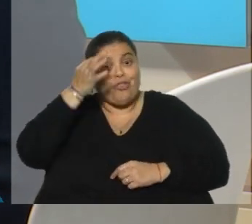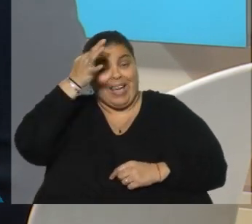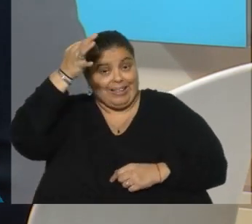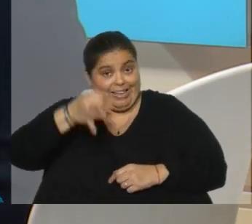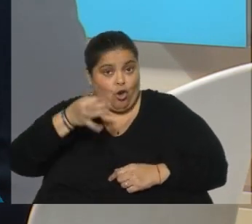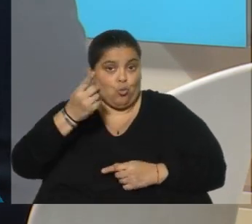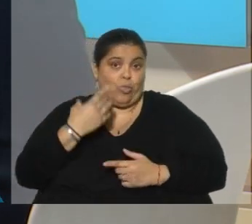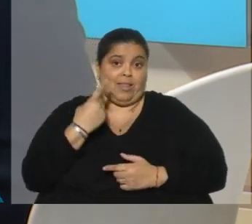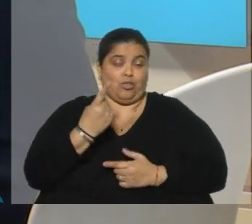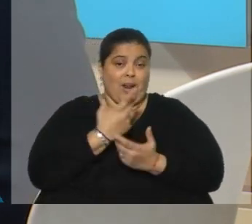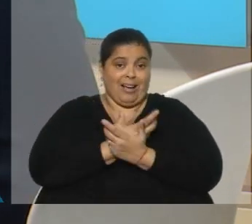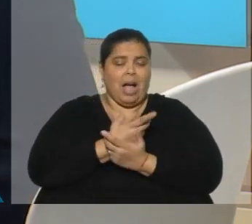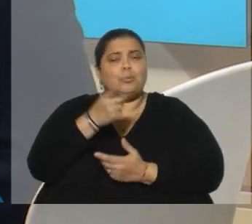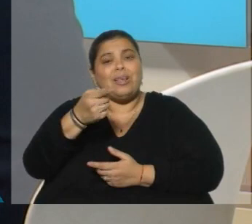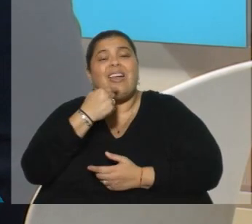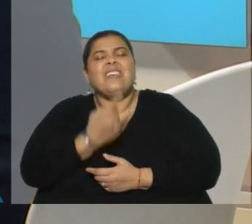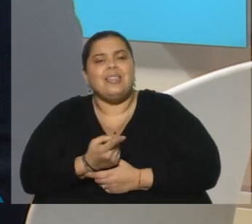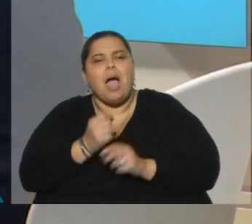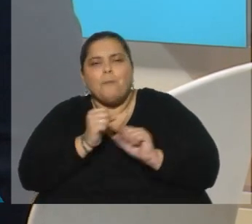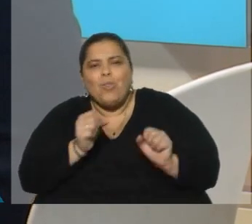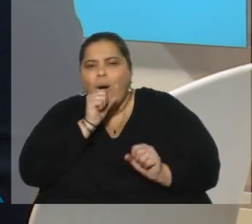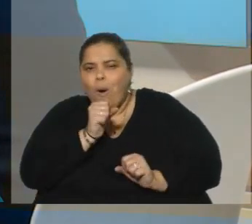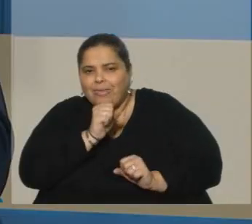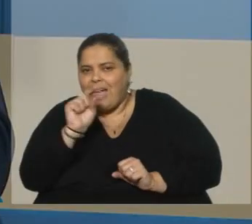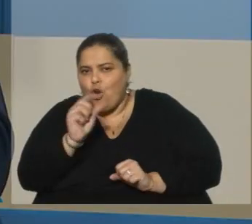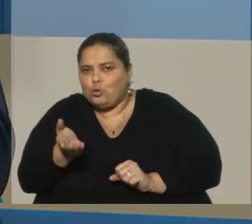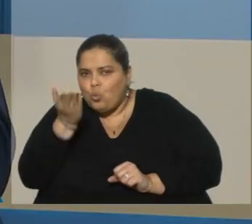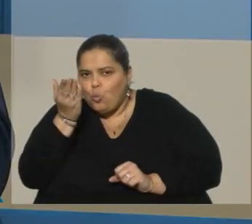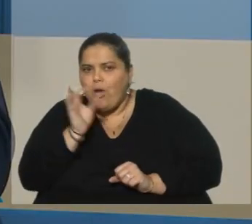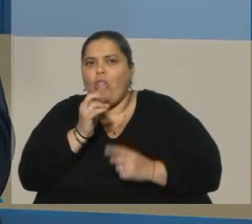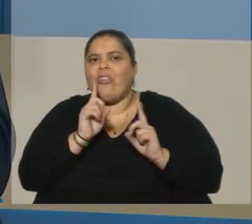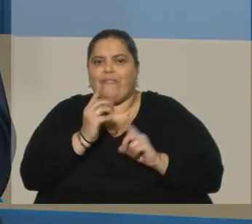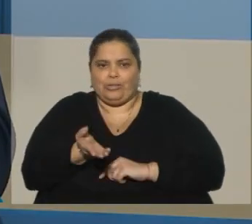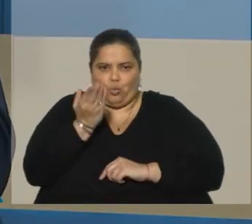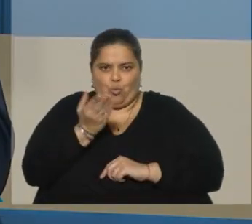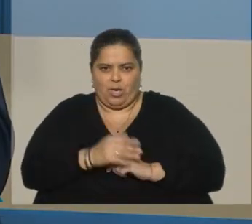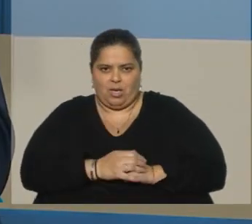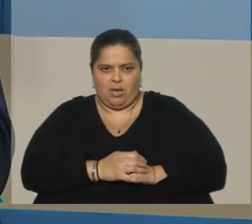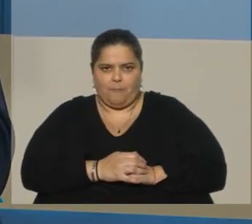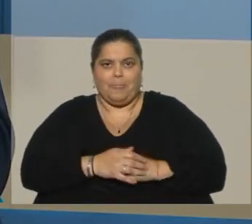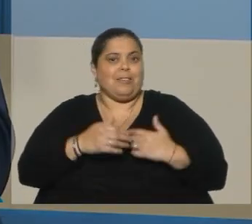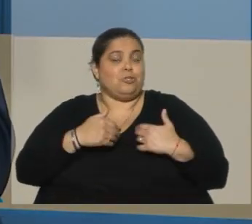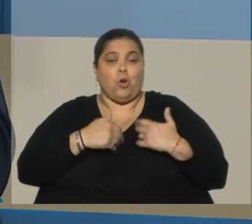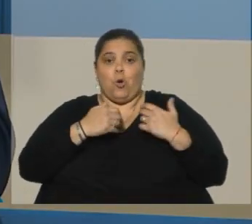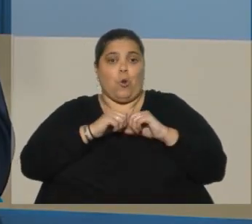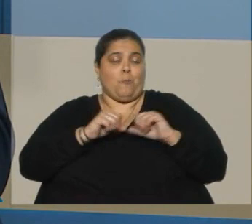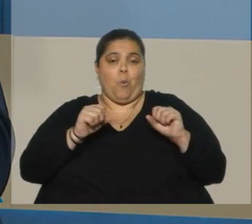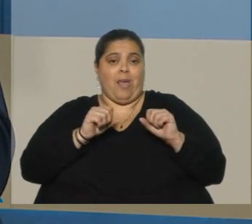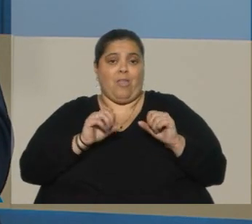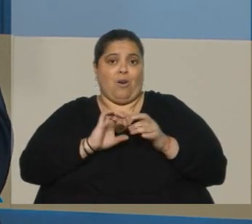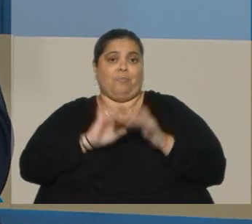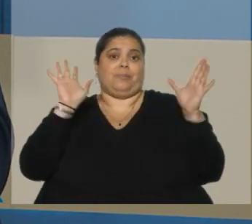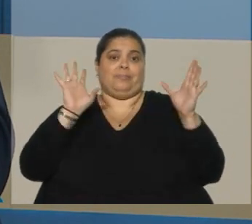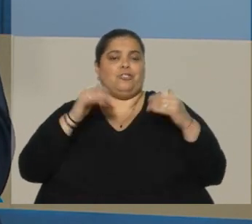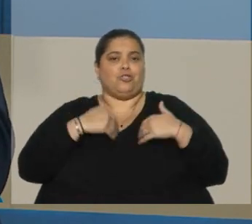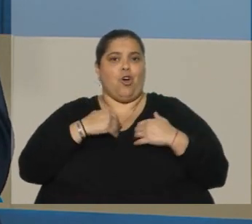ANCAP, ¿qué sugeriría? ¿Se puede aguantar el precio del combustible? Leo, no puedo desvincularme de calidad de